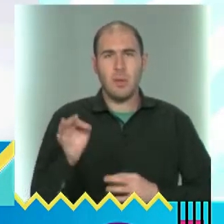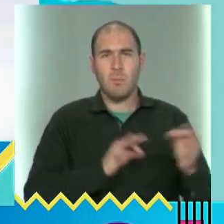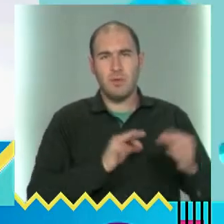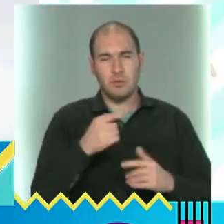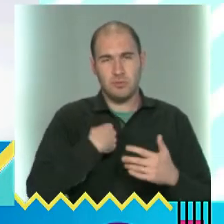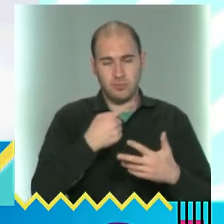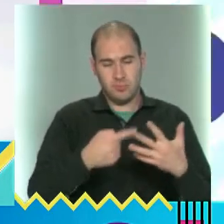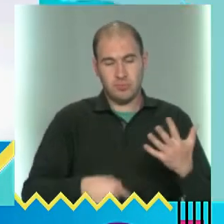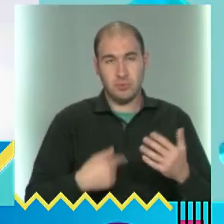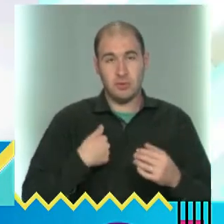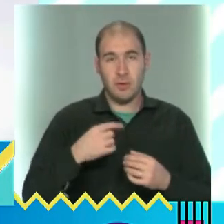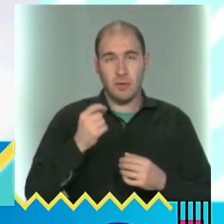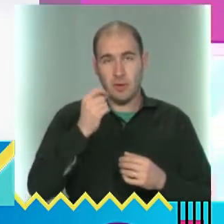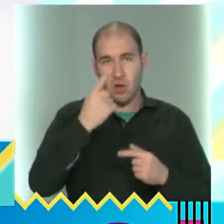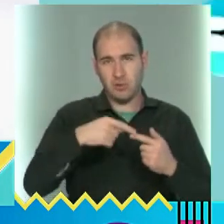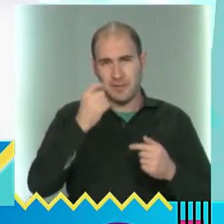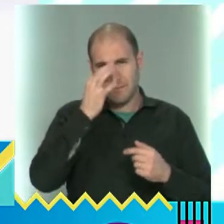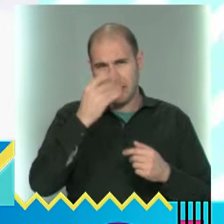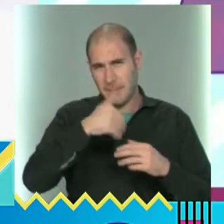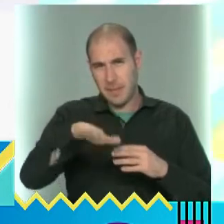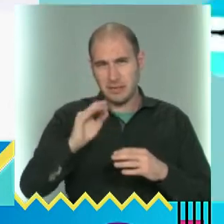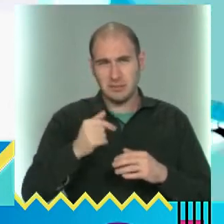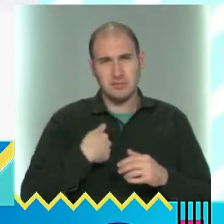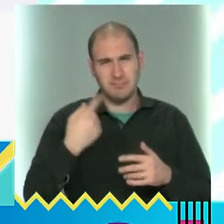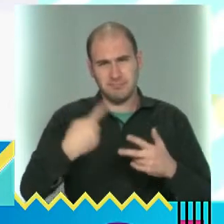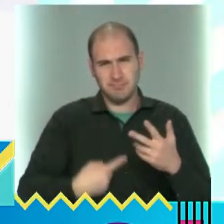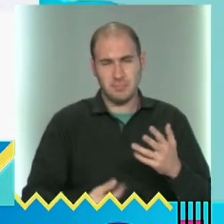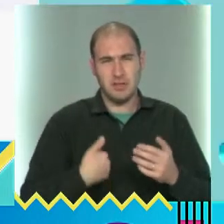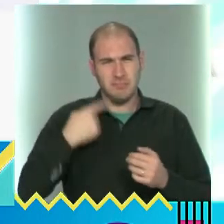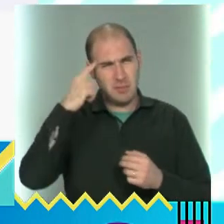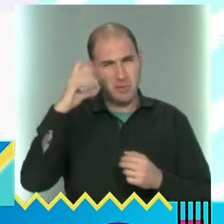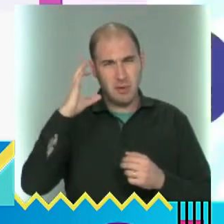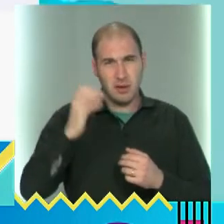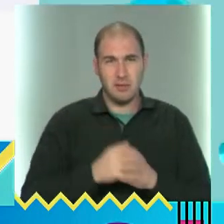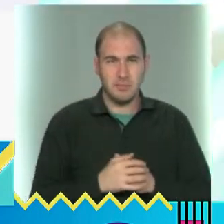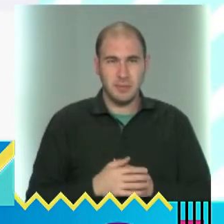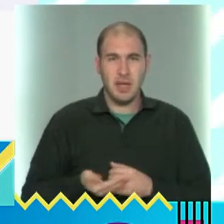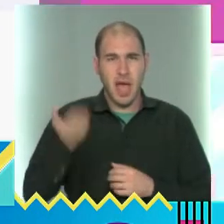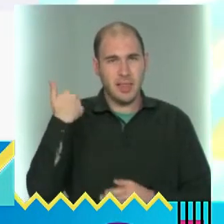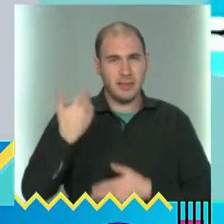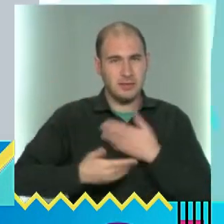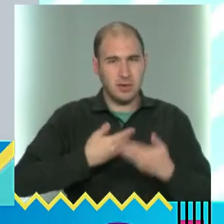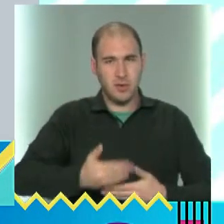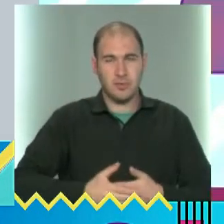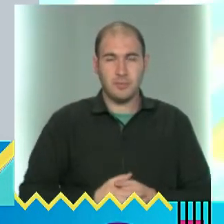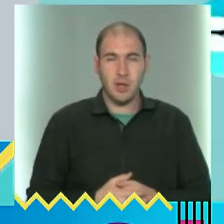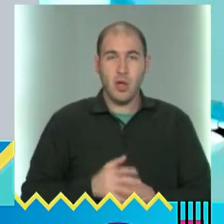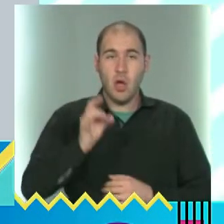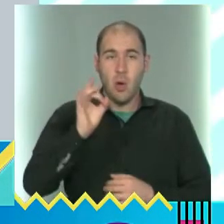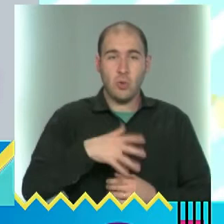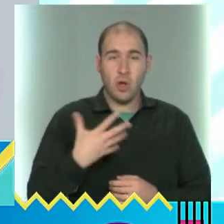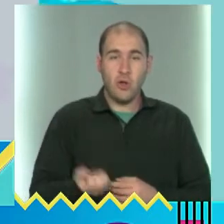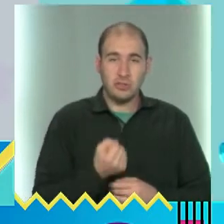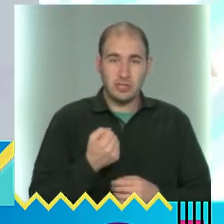que yo he desarrollado, 20 y pico productos que tengo en mi haber desde que recuerdo de mis primeros desarrollos, solamente he